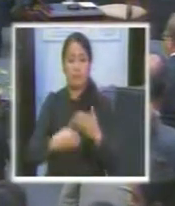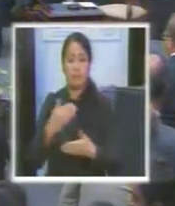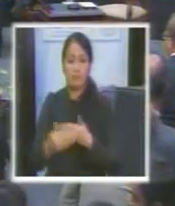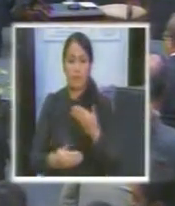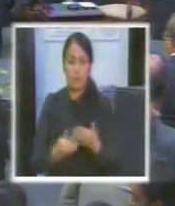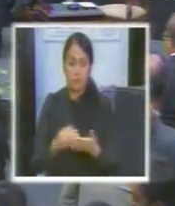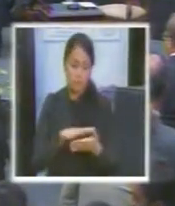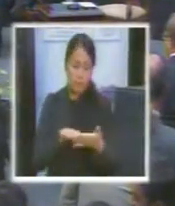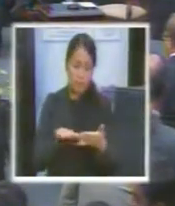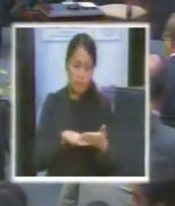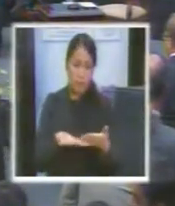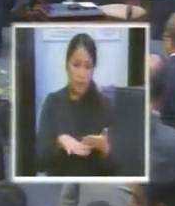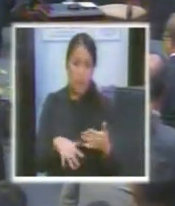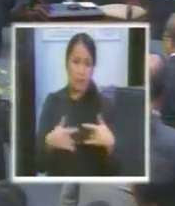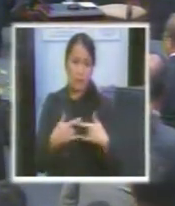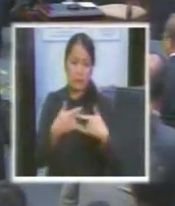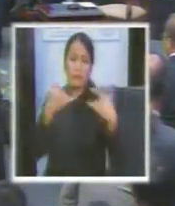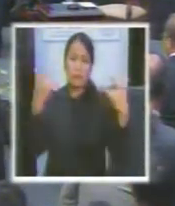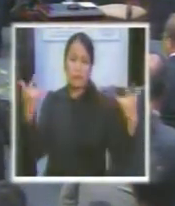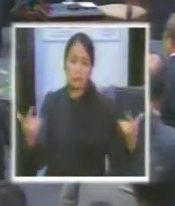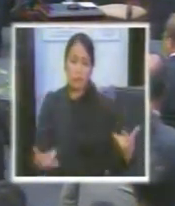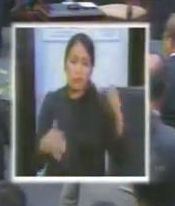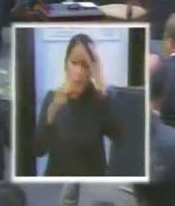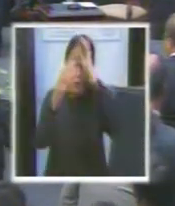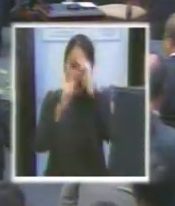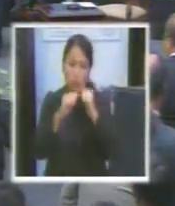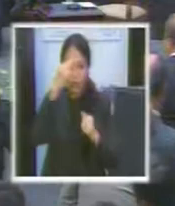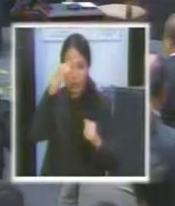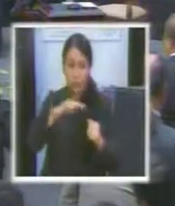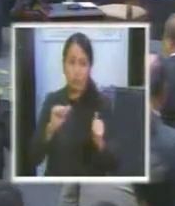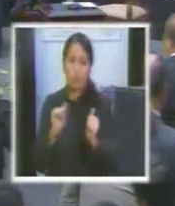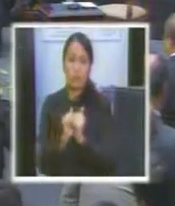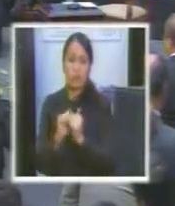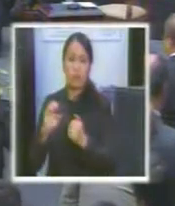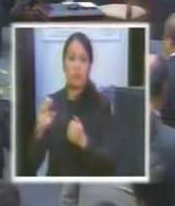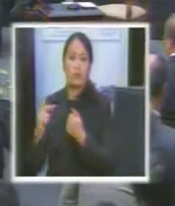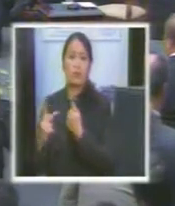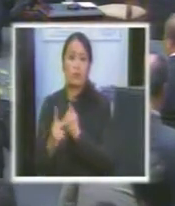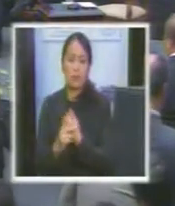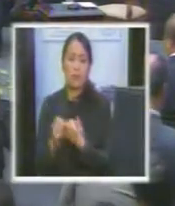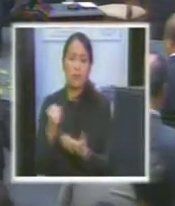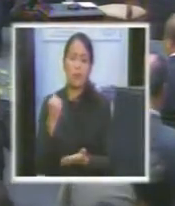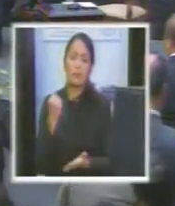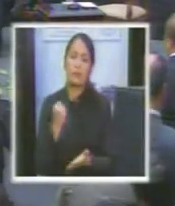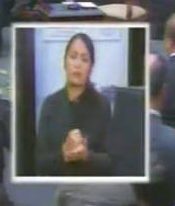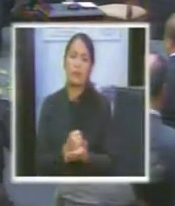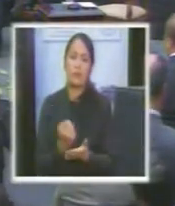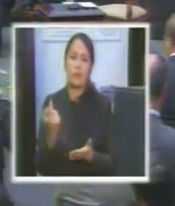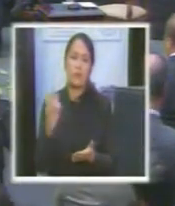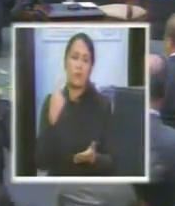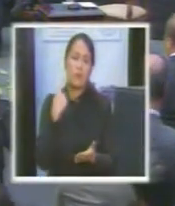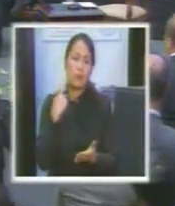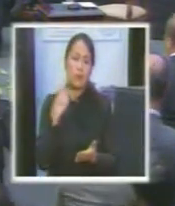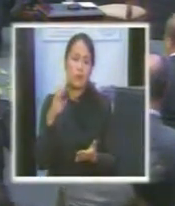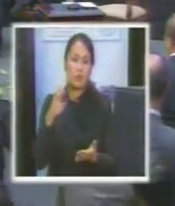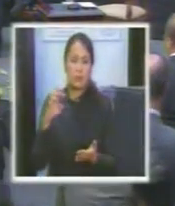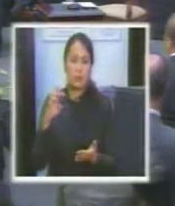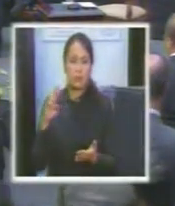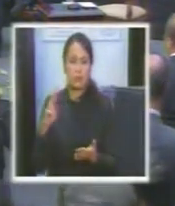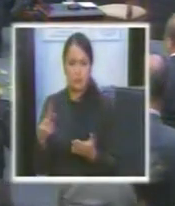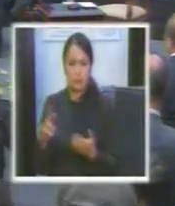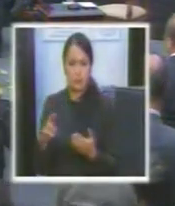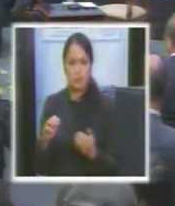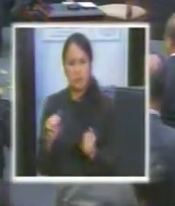quedó para la historia es que el Acuerdo Global de México con la Unión Europea dio el sello distintivo a la política exterior del gobierno de